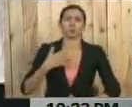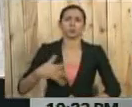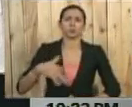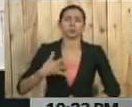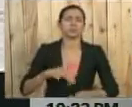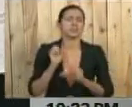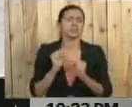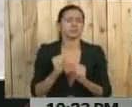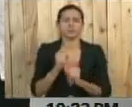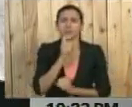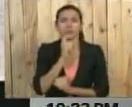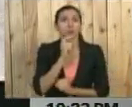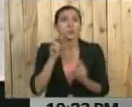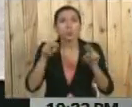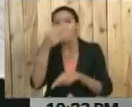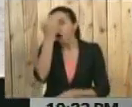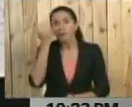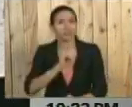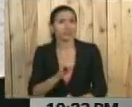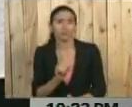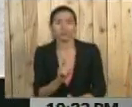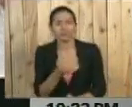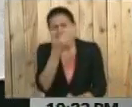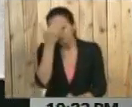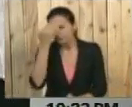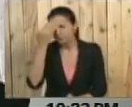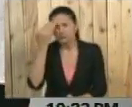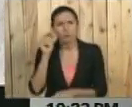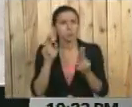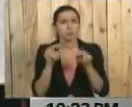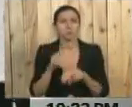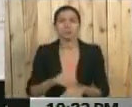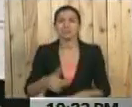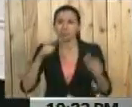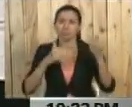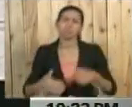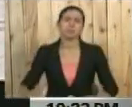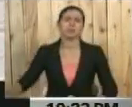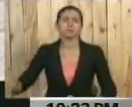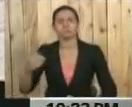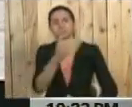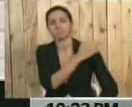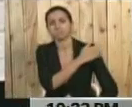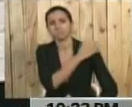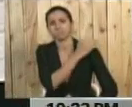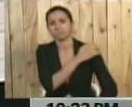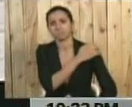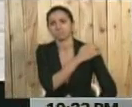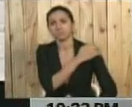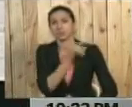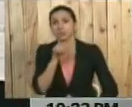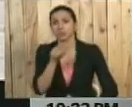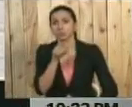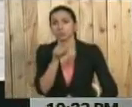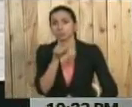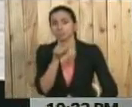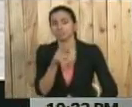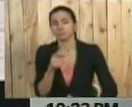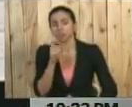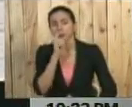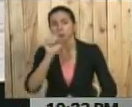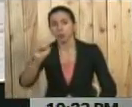Yo bueno, nunca olvido, Aristóbulo, esa vez que me agarró el hombro y me dijo, Nicolás, te encomiendo